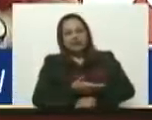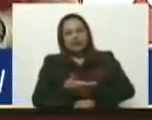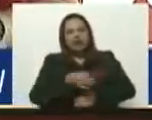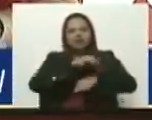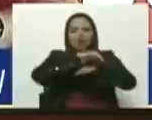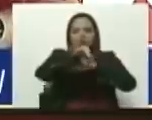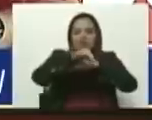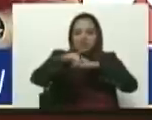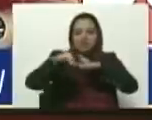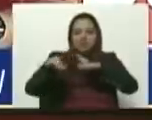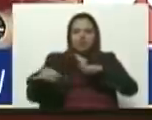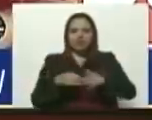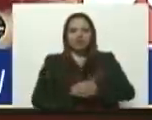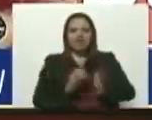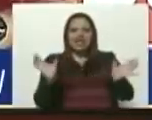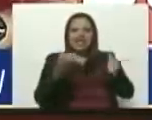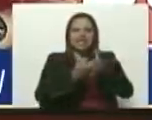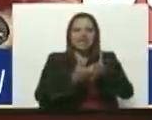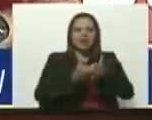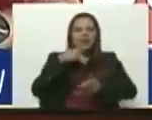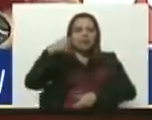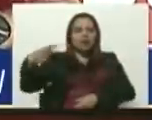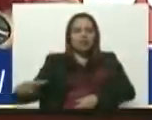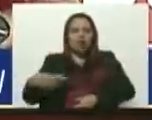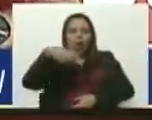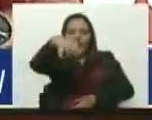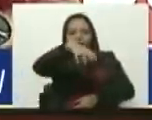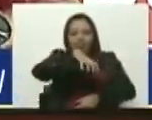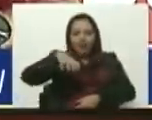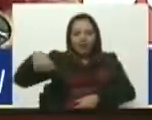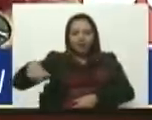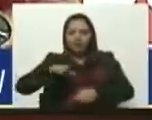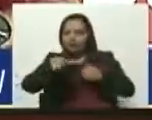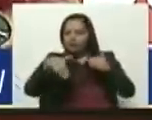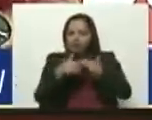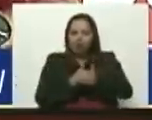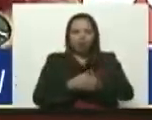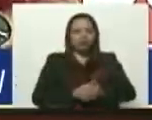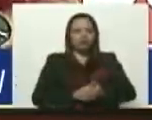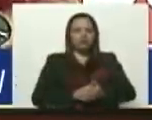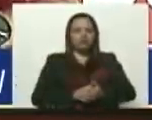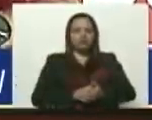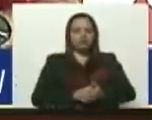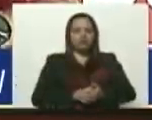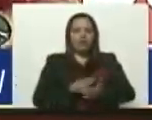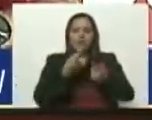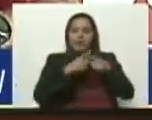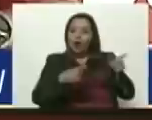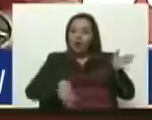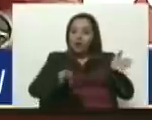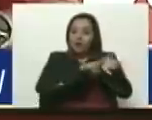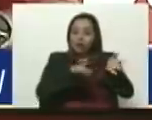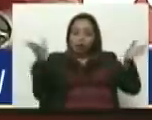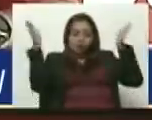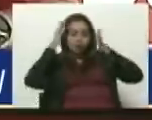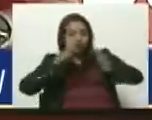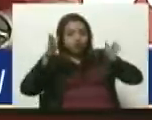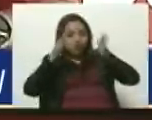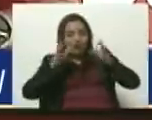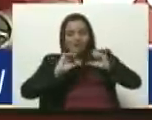municipales en los equipos políticos estadales todas y todos pero repito la instrucciones desde